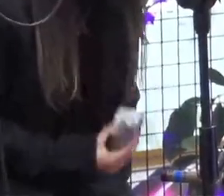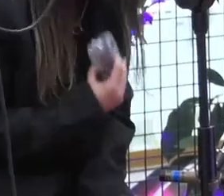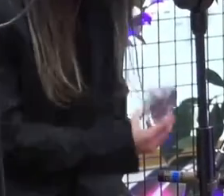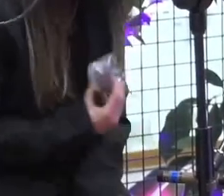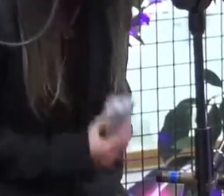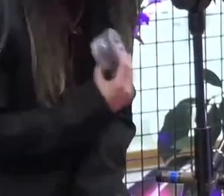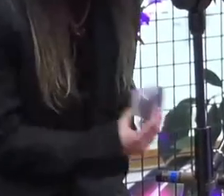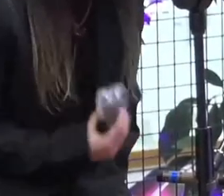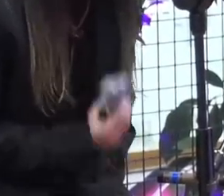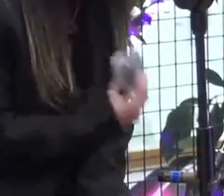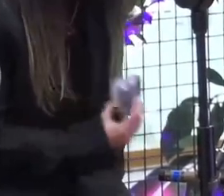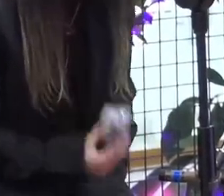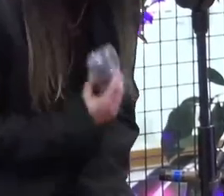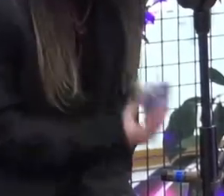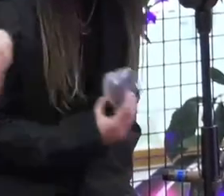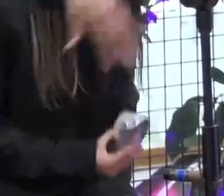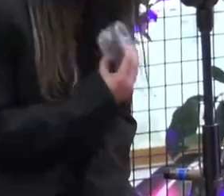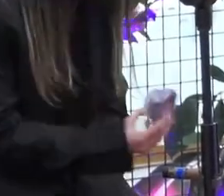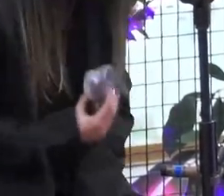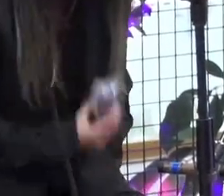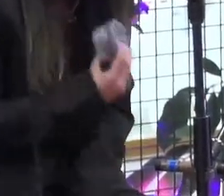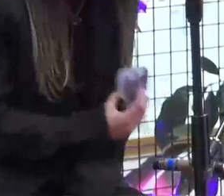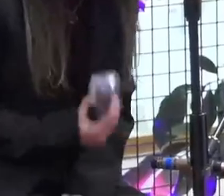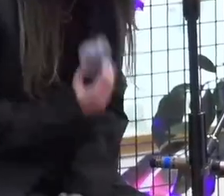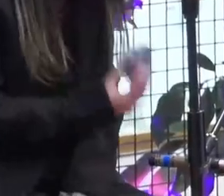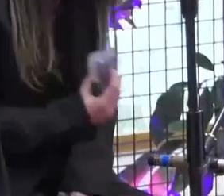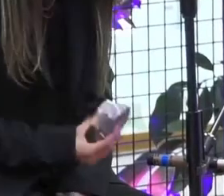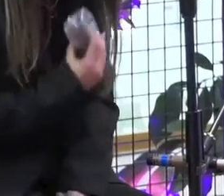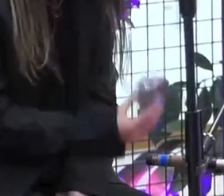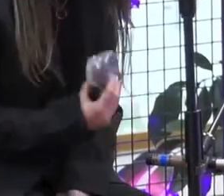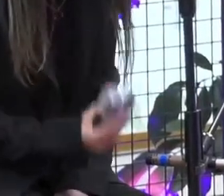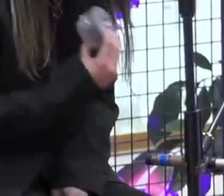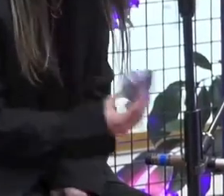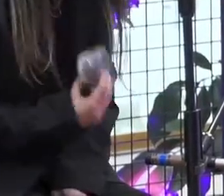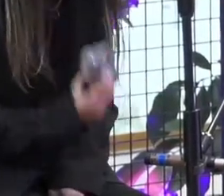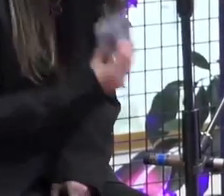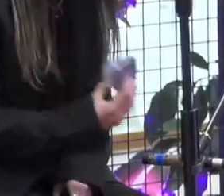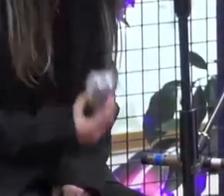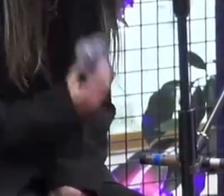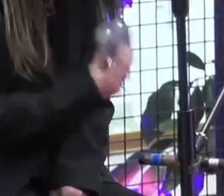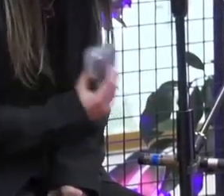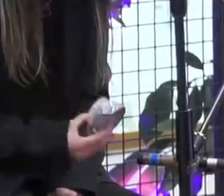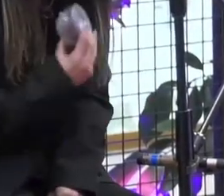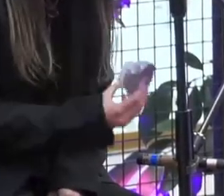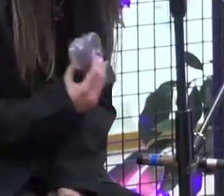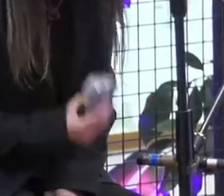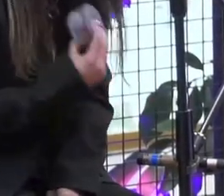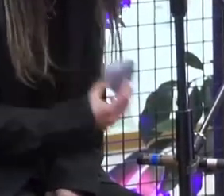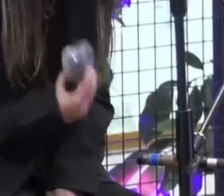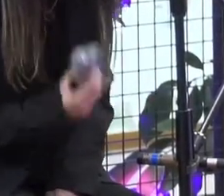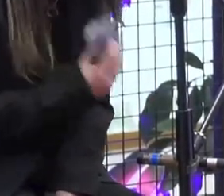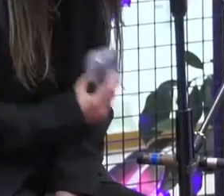sonrisa las cosas se llevan nada perdido